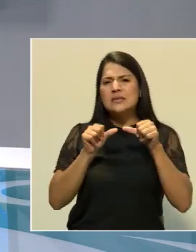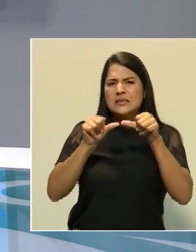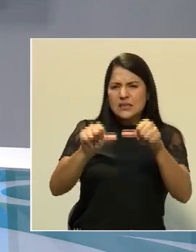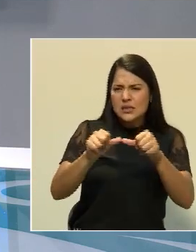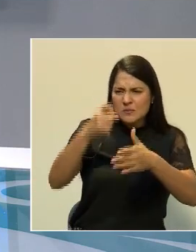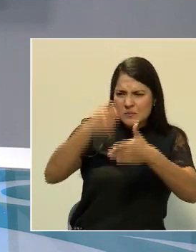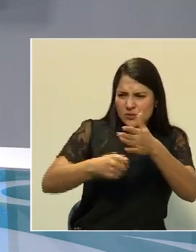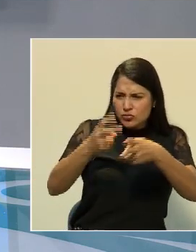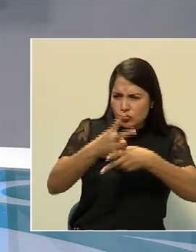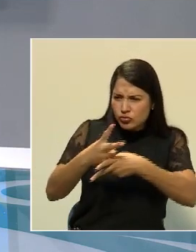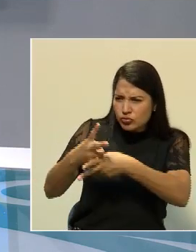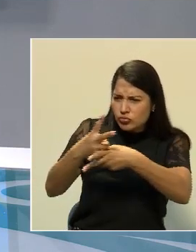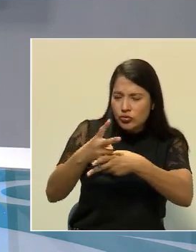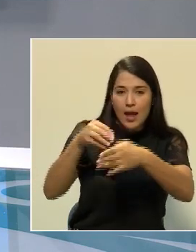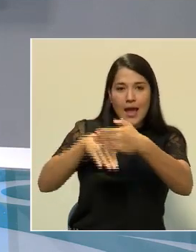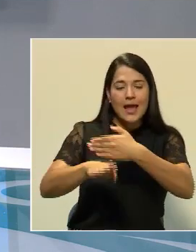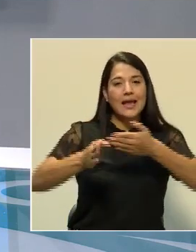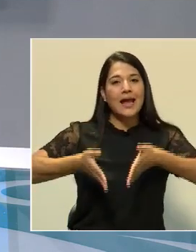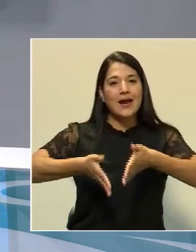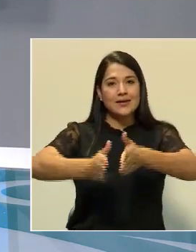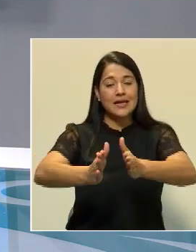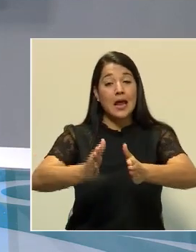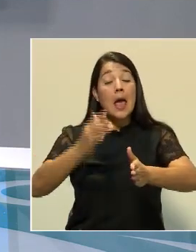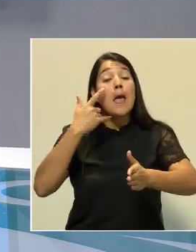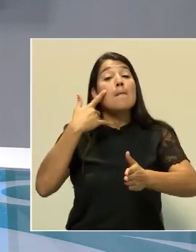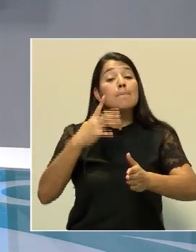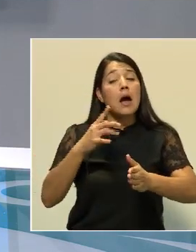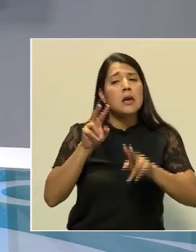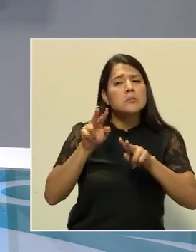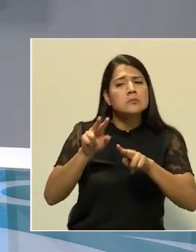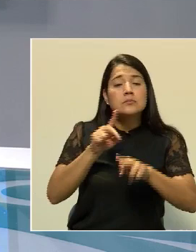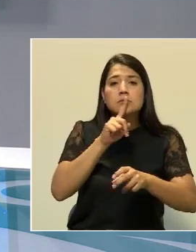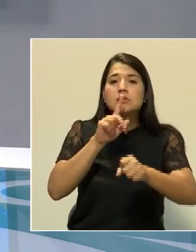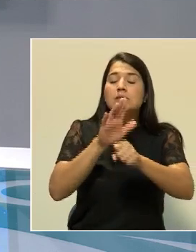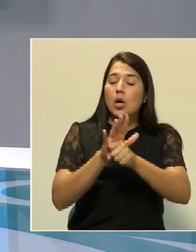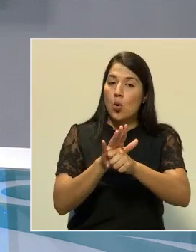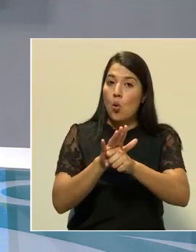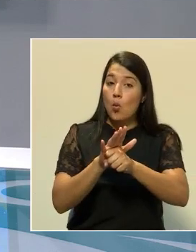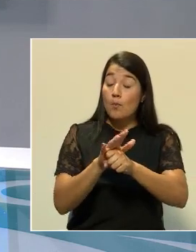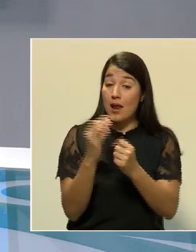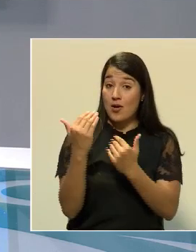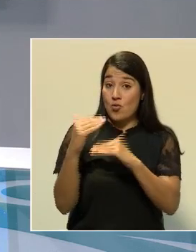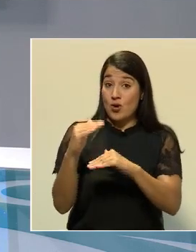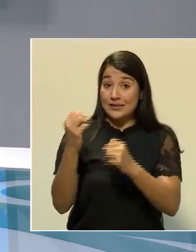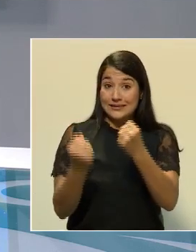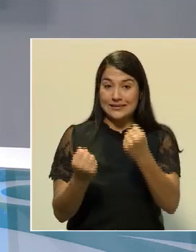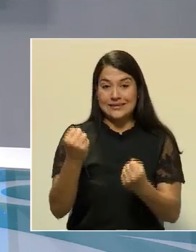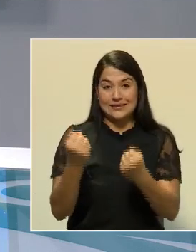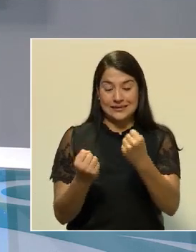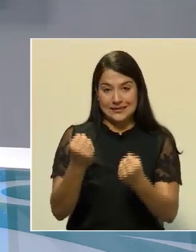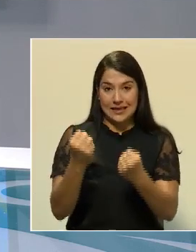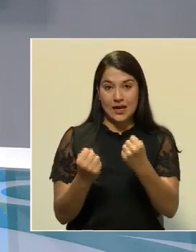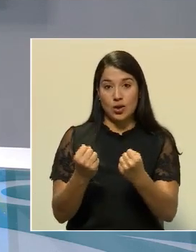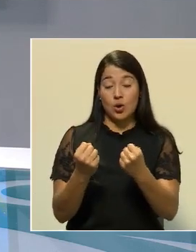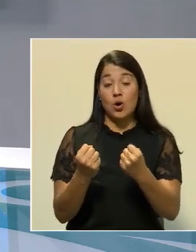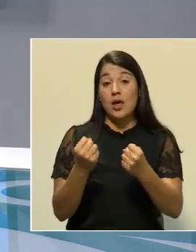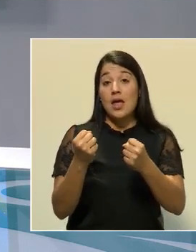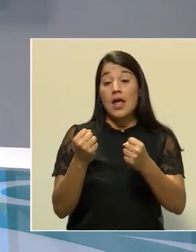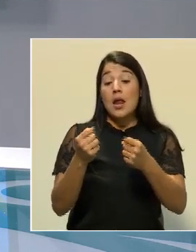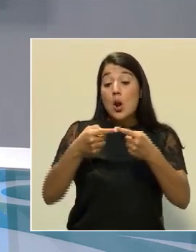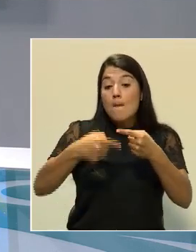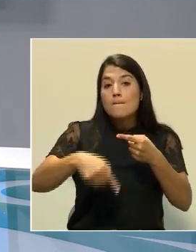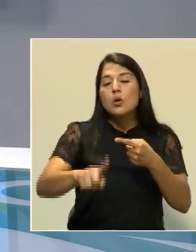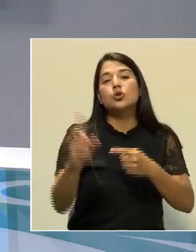un estricto control en carretera para velar por el cumplimiento de la restricción sanitaria durante